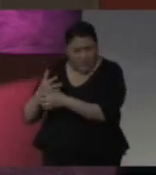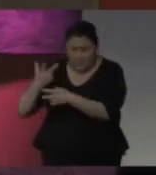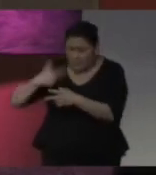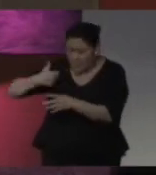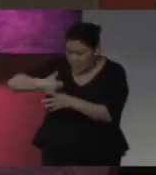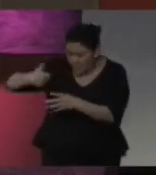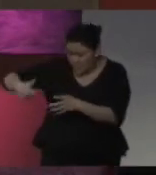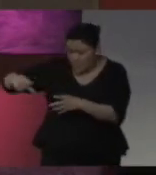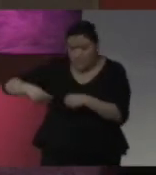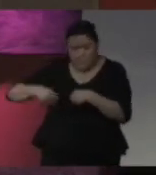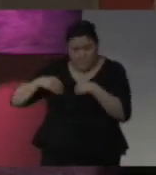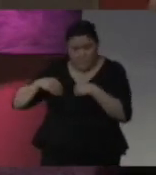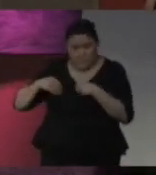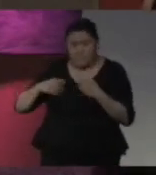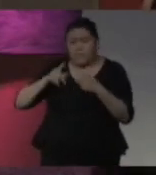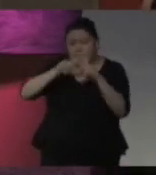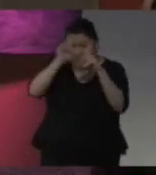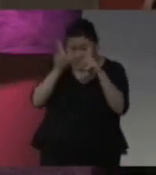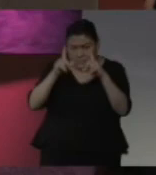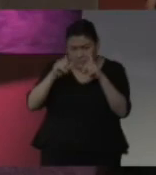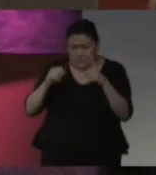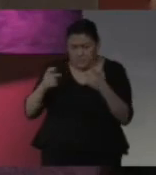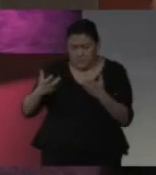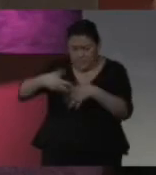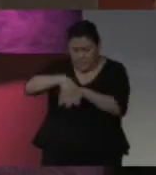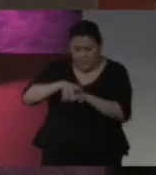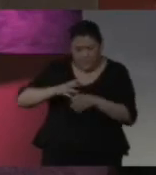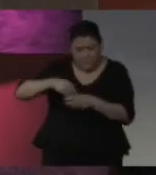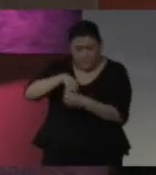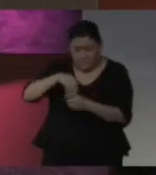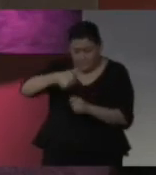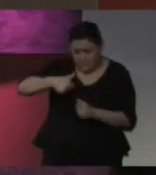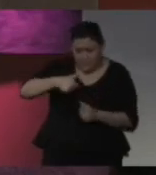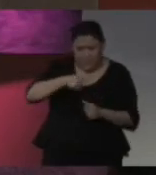que hacen el Laboratorio Nacional Diversidades, que cada quien